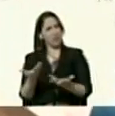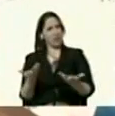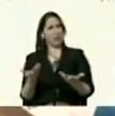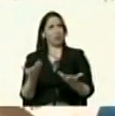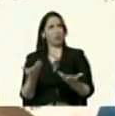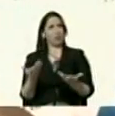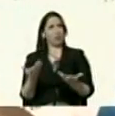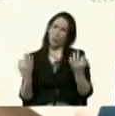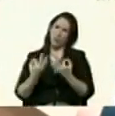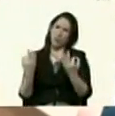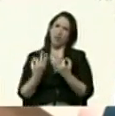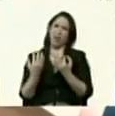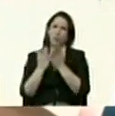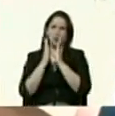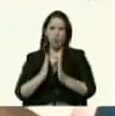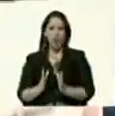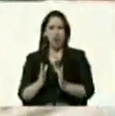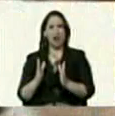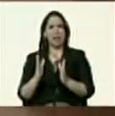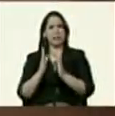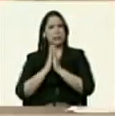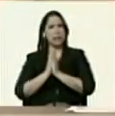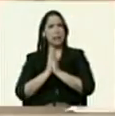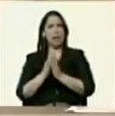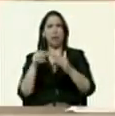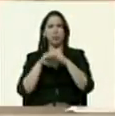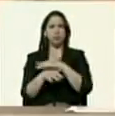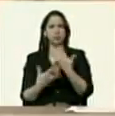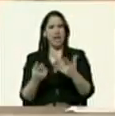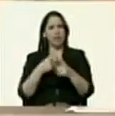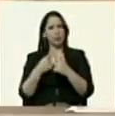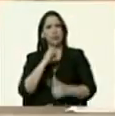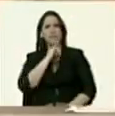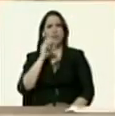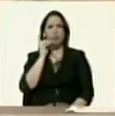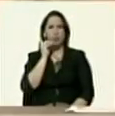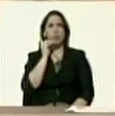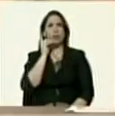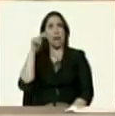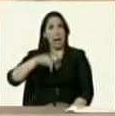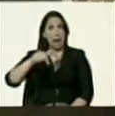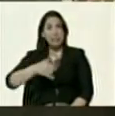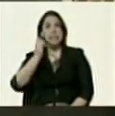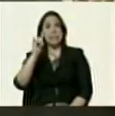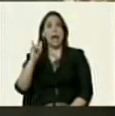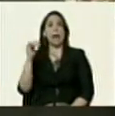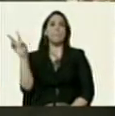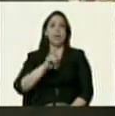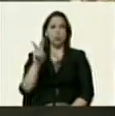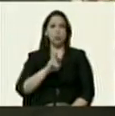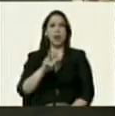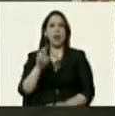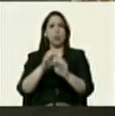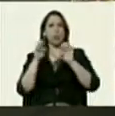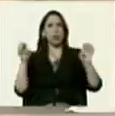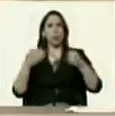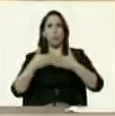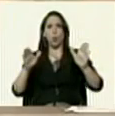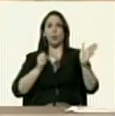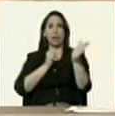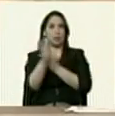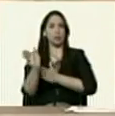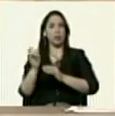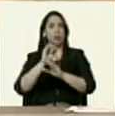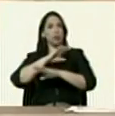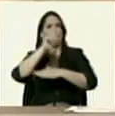las escuelas, recinto sagrado. Y aquí Iván Duque, si hay educación pública gratuita y de calidad para los niños y niñas, y lo tienen todo